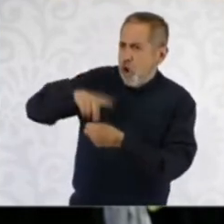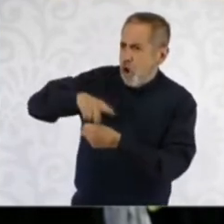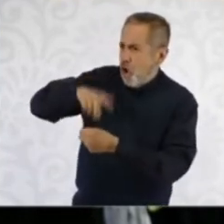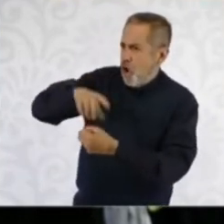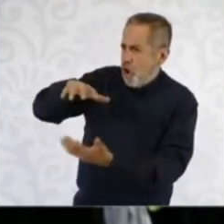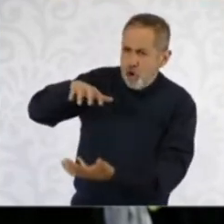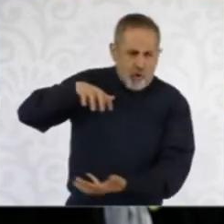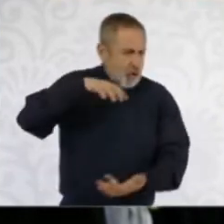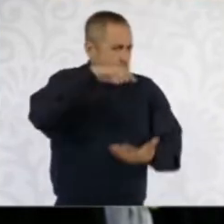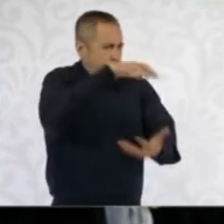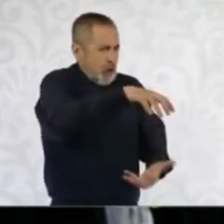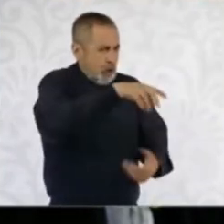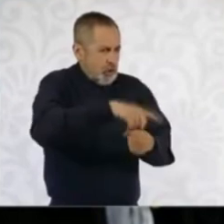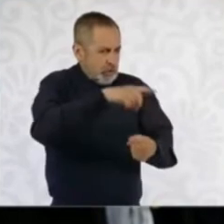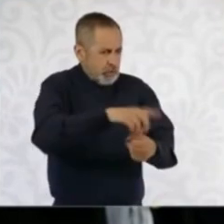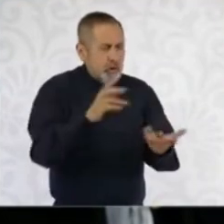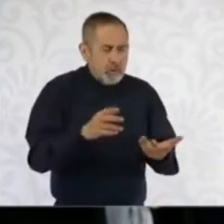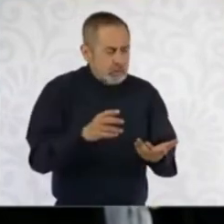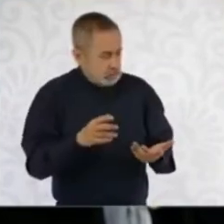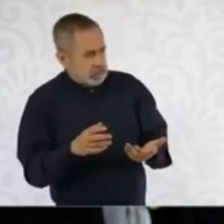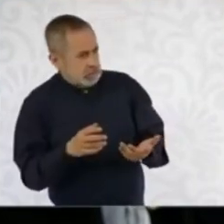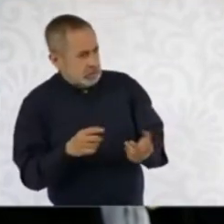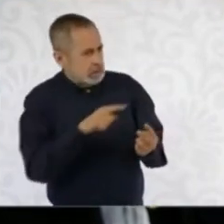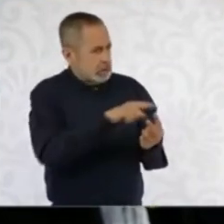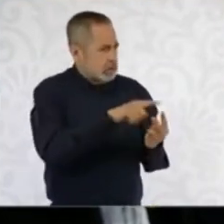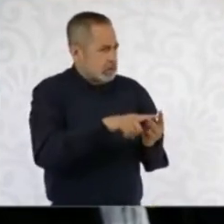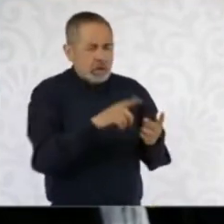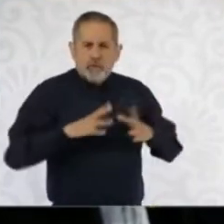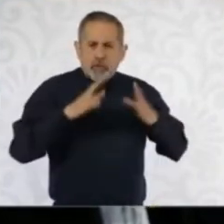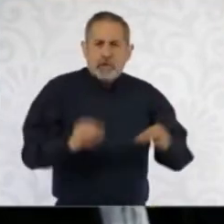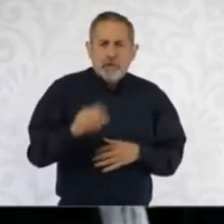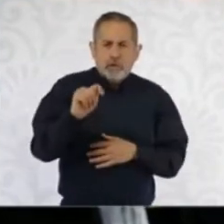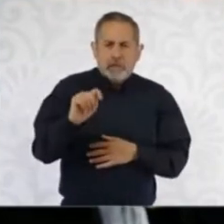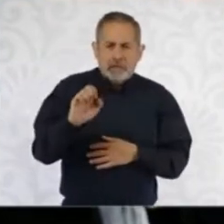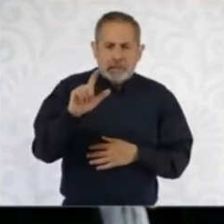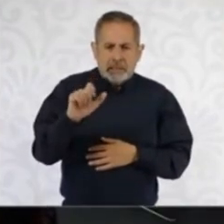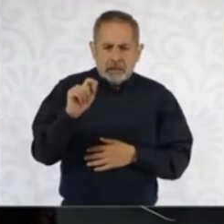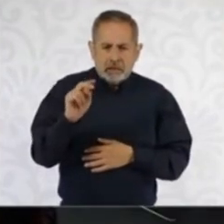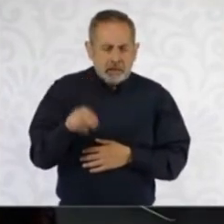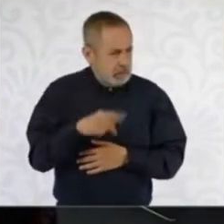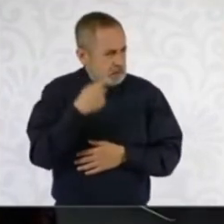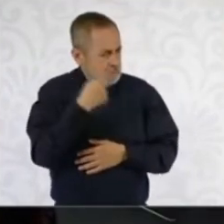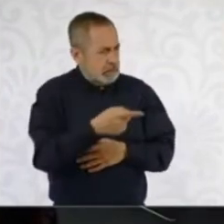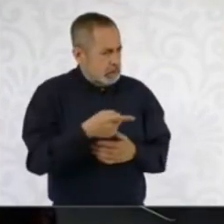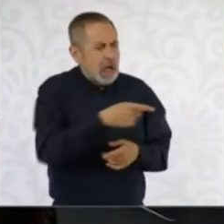que ver con estos personajes que están al frente de la Fundación Teletón, que sí tiene